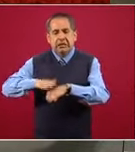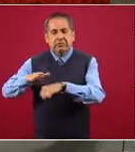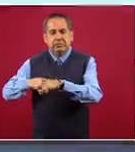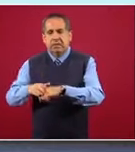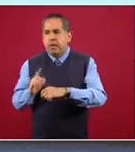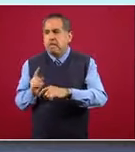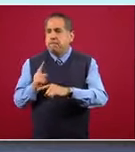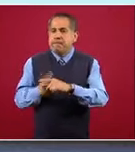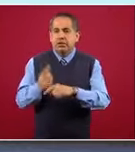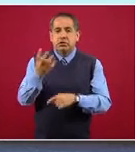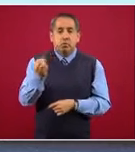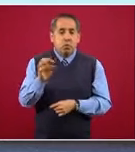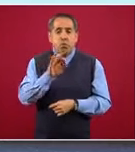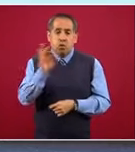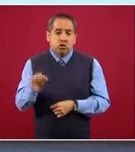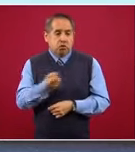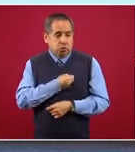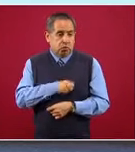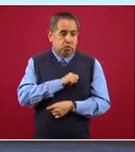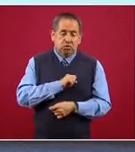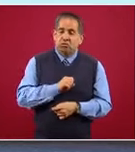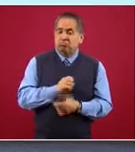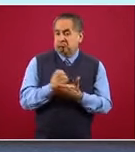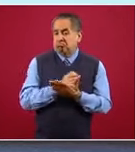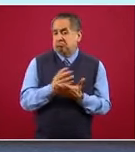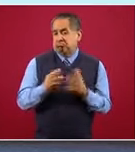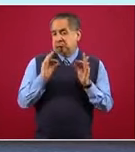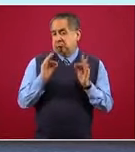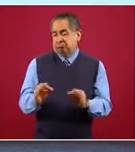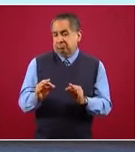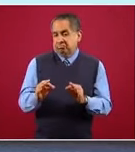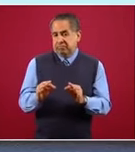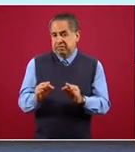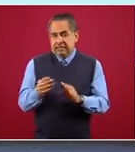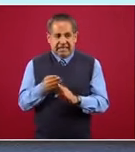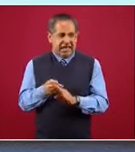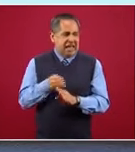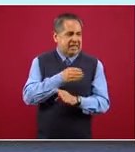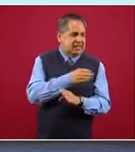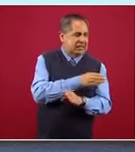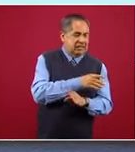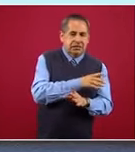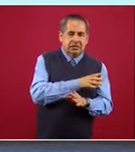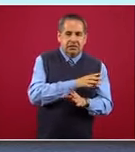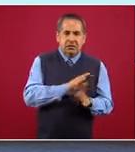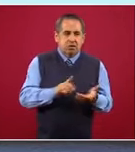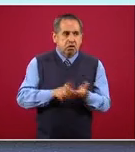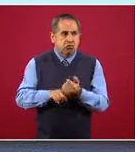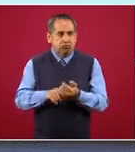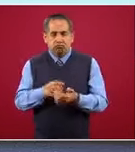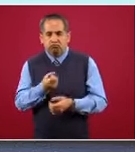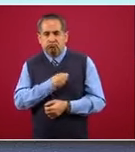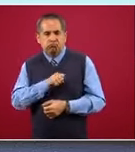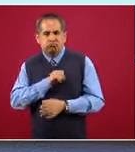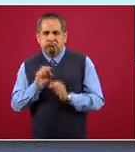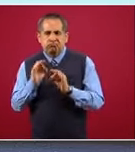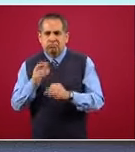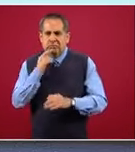es de más 9% e inclusive ha superado la cantidad o la tasa de recuperados a la tasa de los